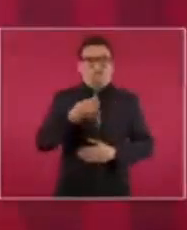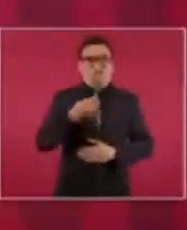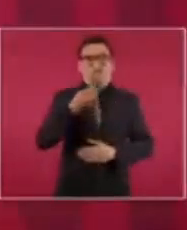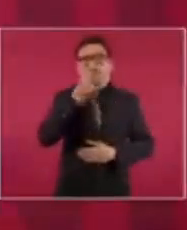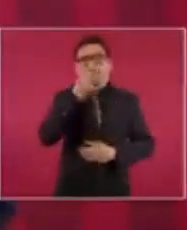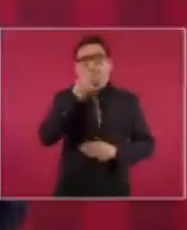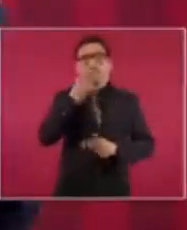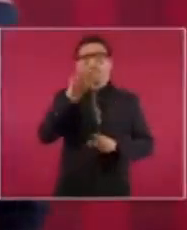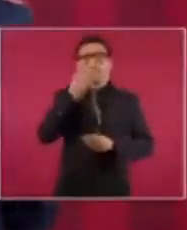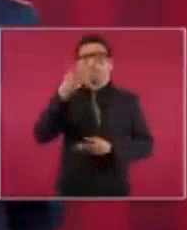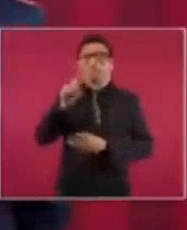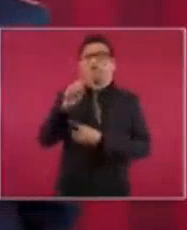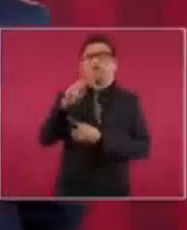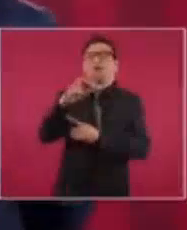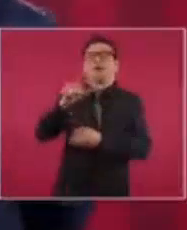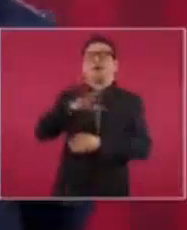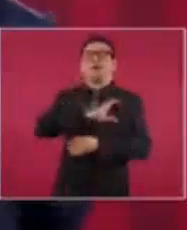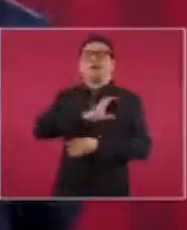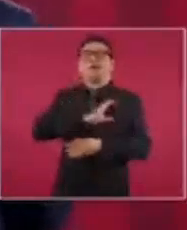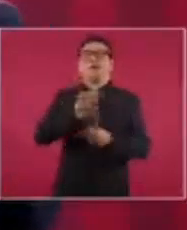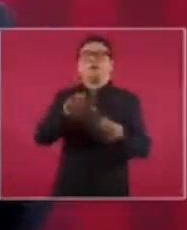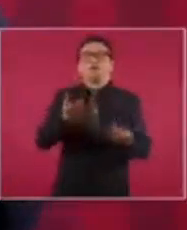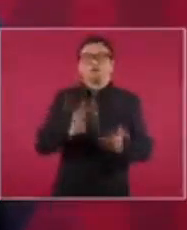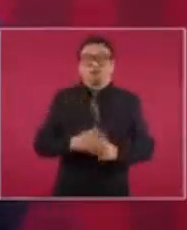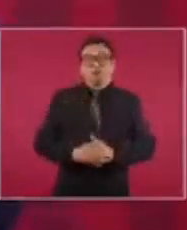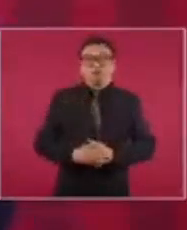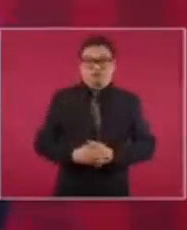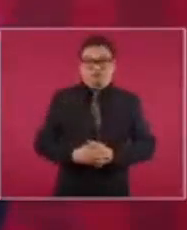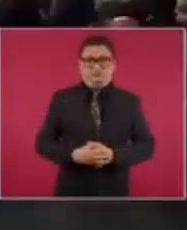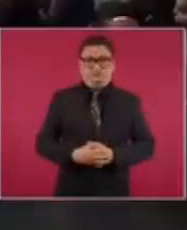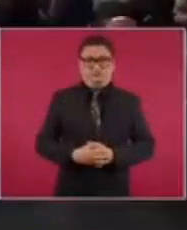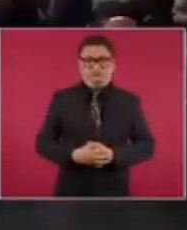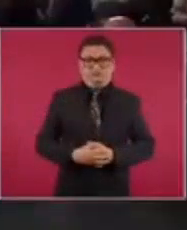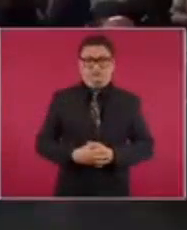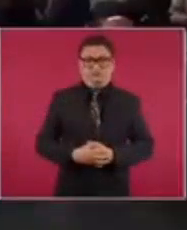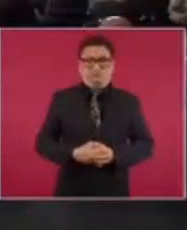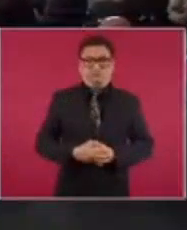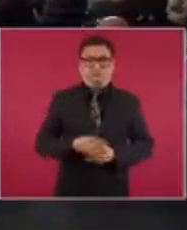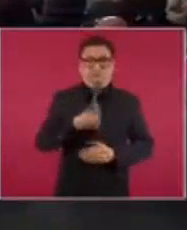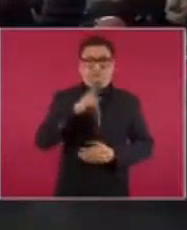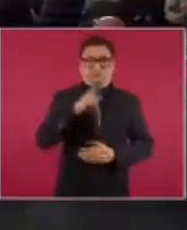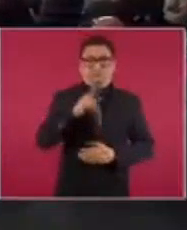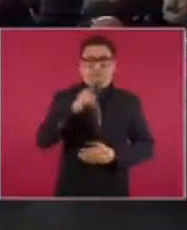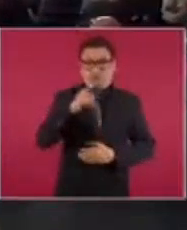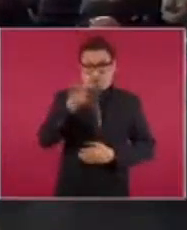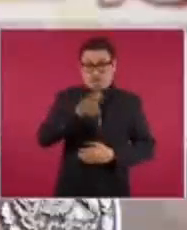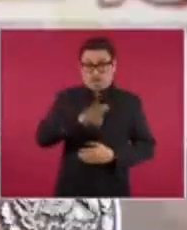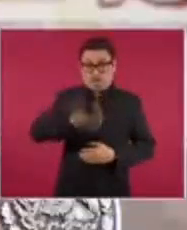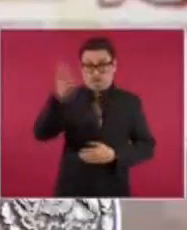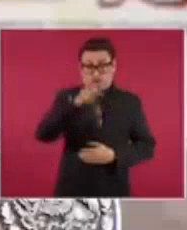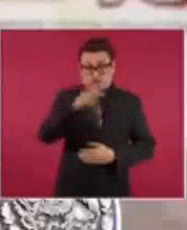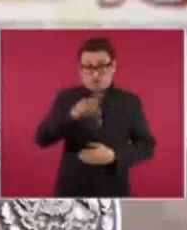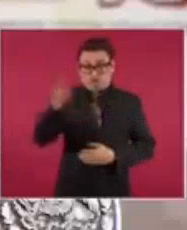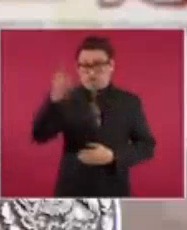para Tatiana que la quiero mucho no la fue el gobierno no no le pidió eso